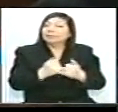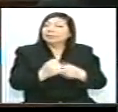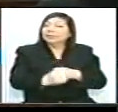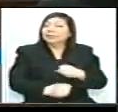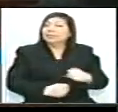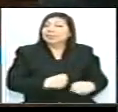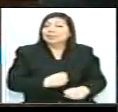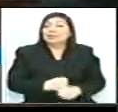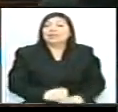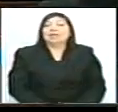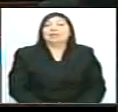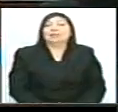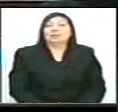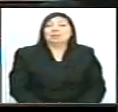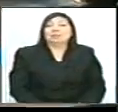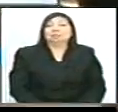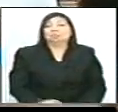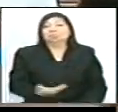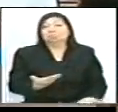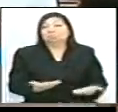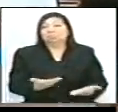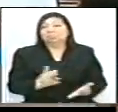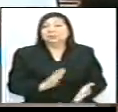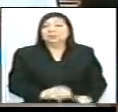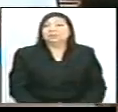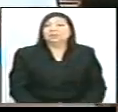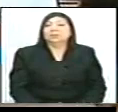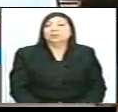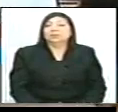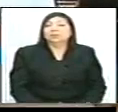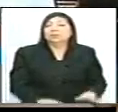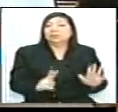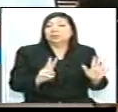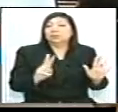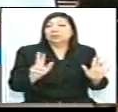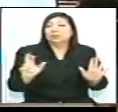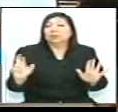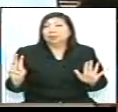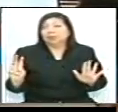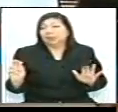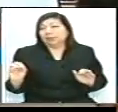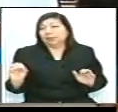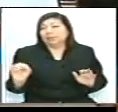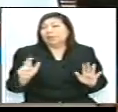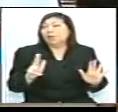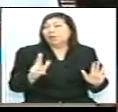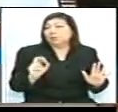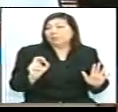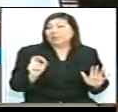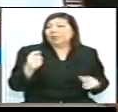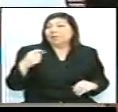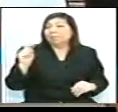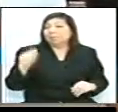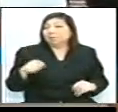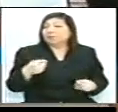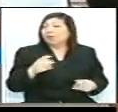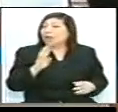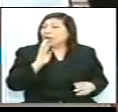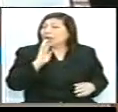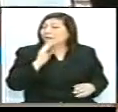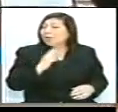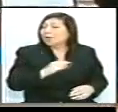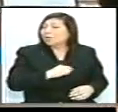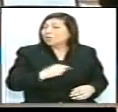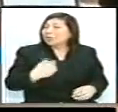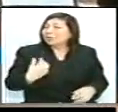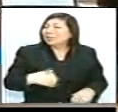año es de una ejecución de un 70-80%. Se viene criticando mucho a los